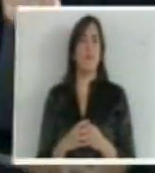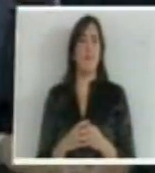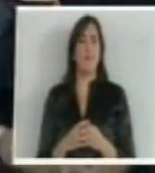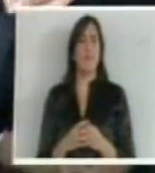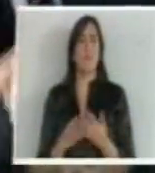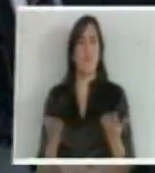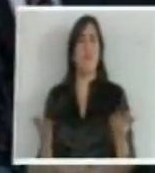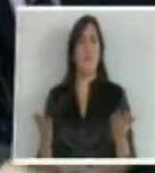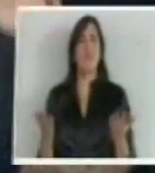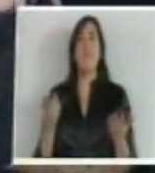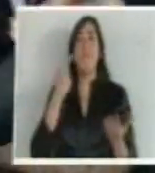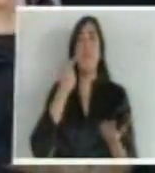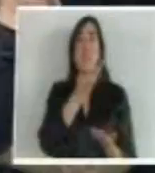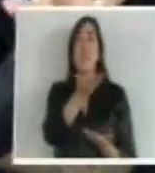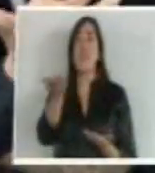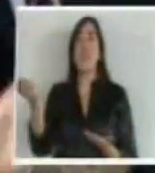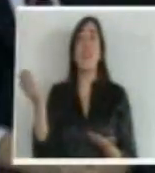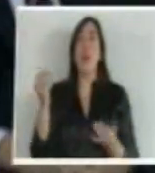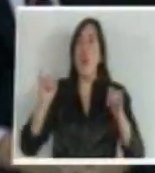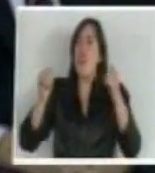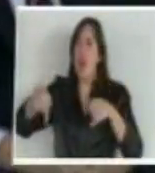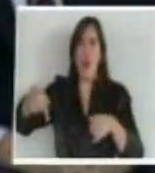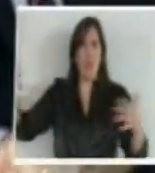y en ustedes,